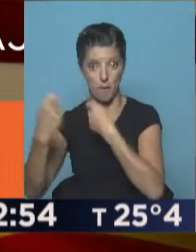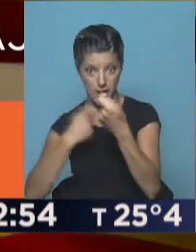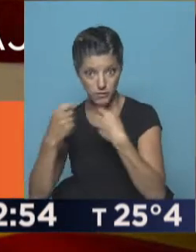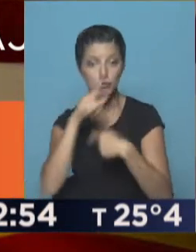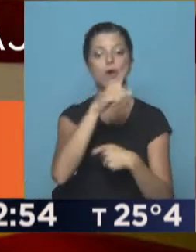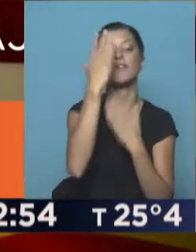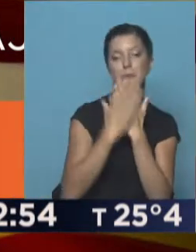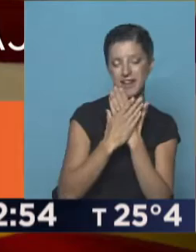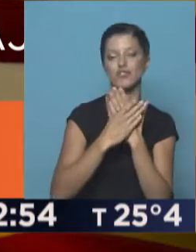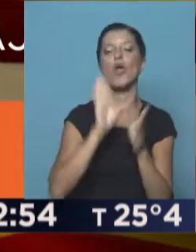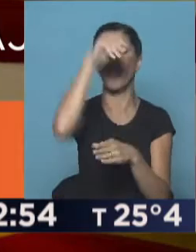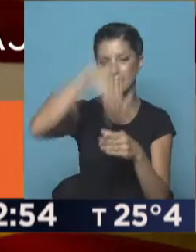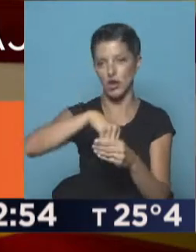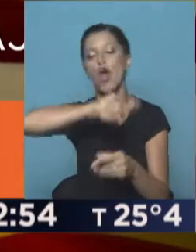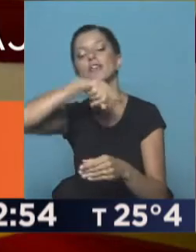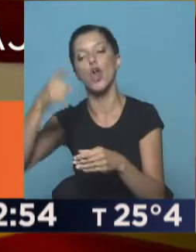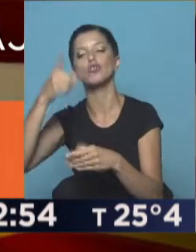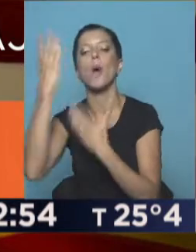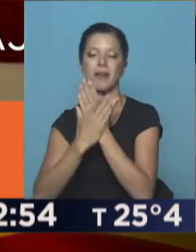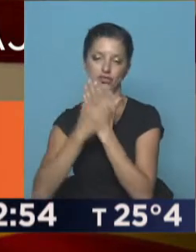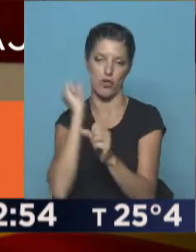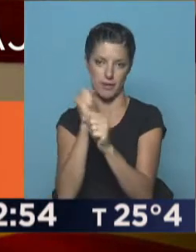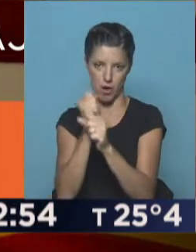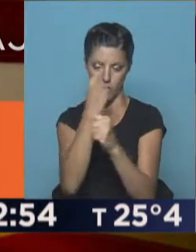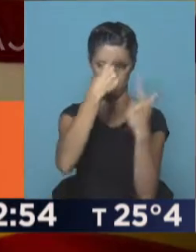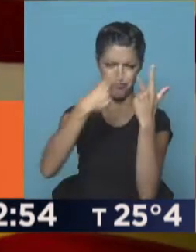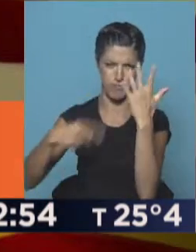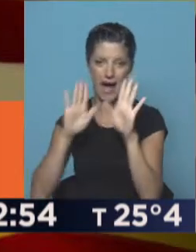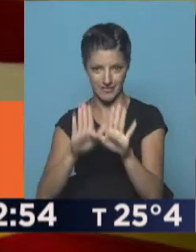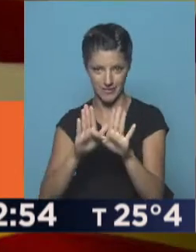secretario del Interior, y Andrew Putzer, secretario de Trabajo.